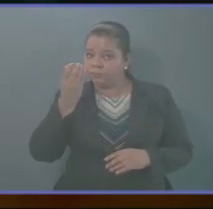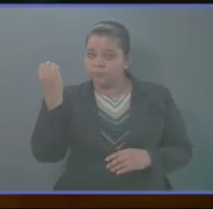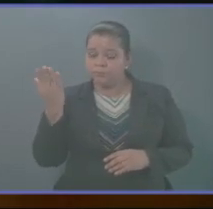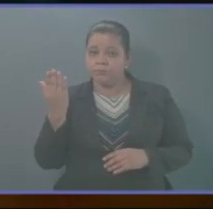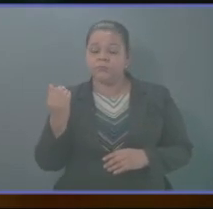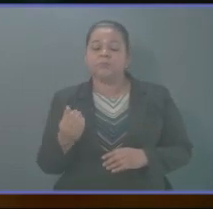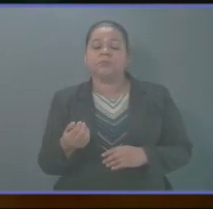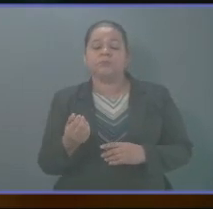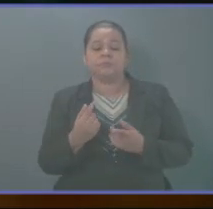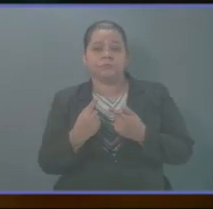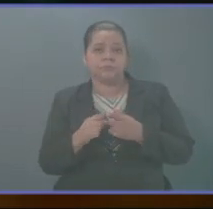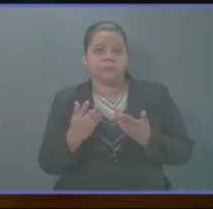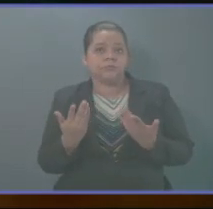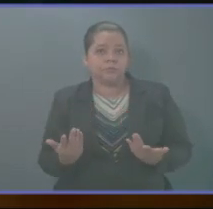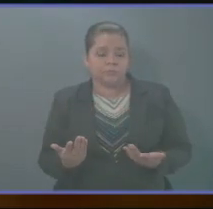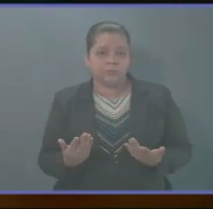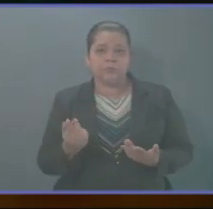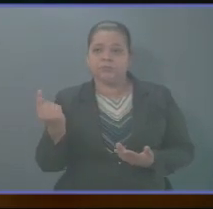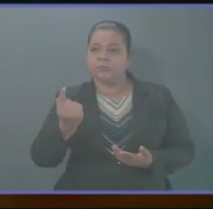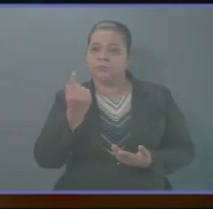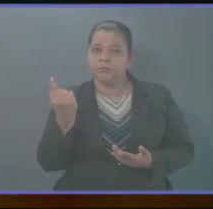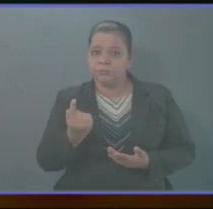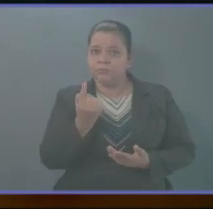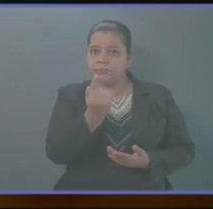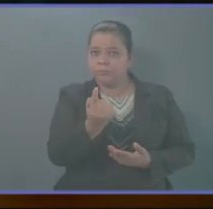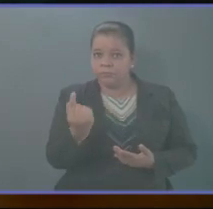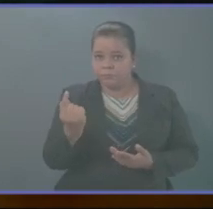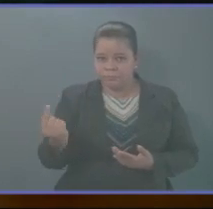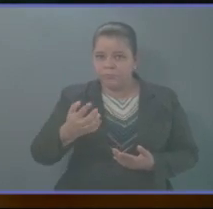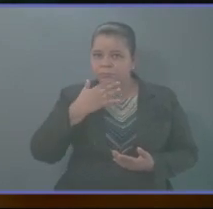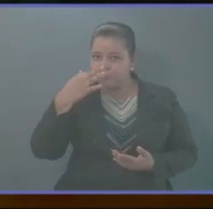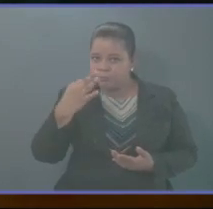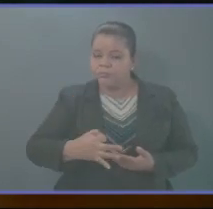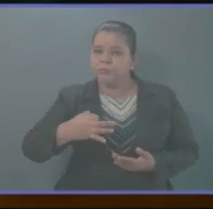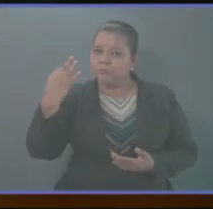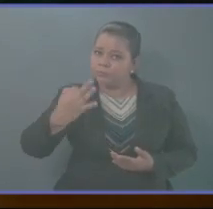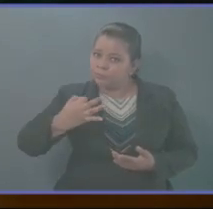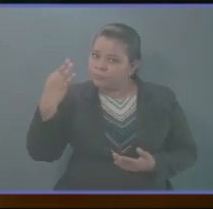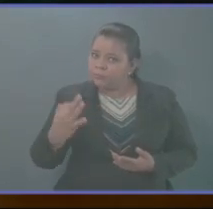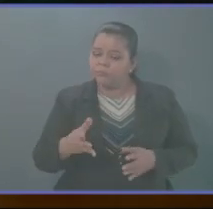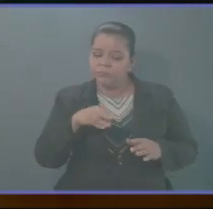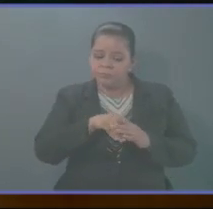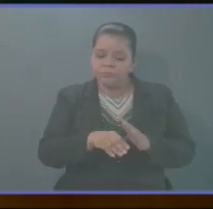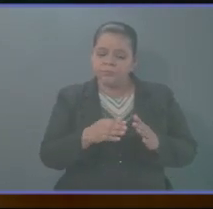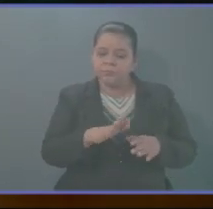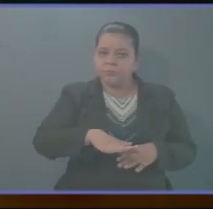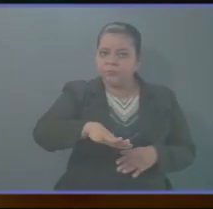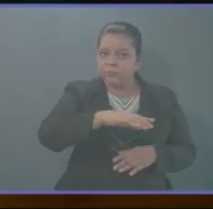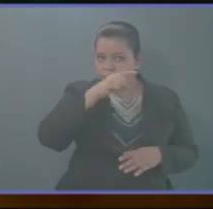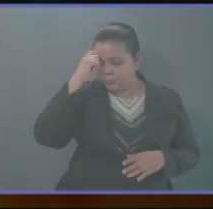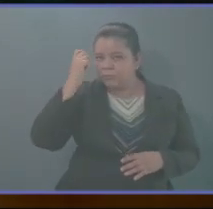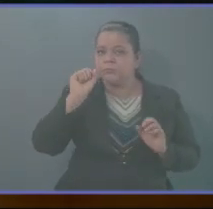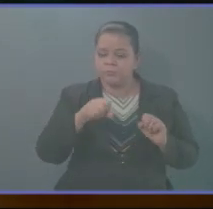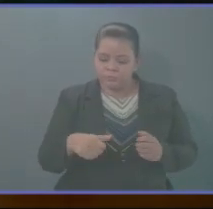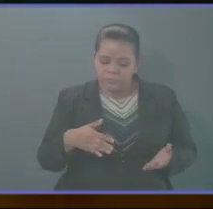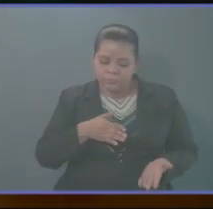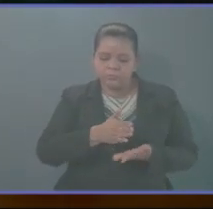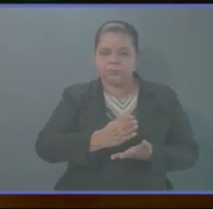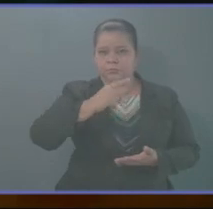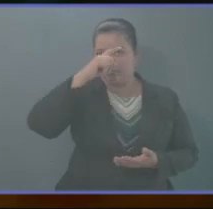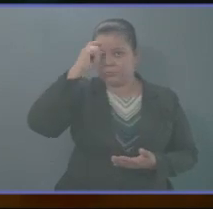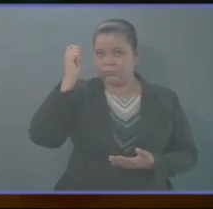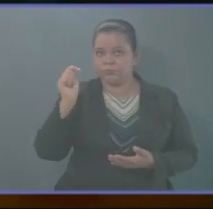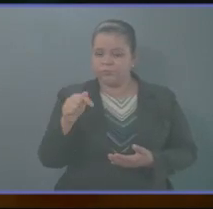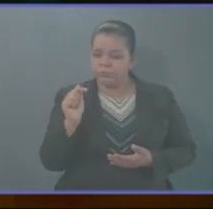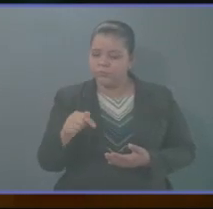vacaciones, para que únicamente laboren los trabajadores que sean indispensables en los centros de trabajo. En este sentido, era